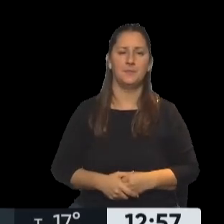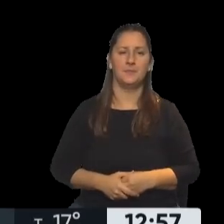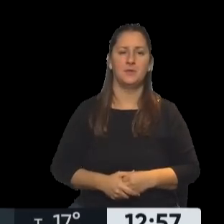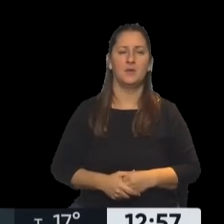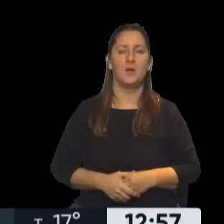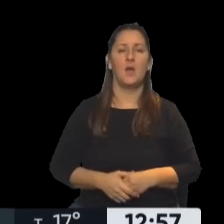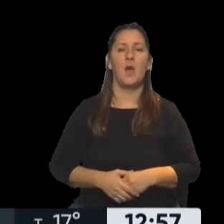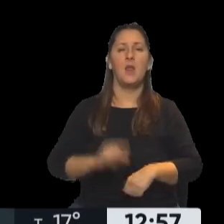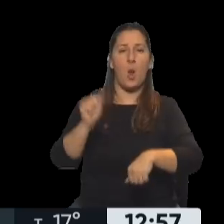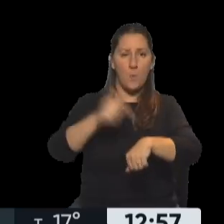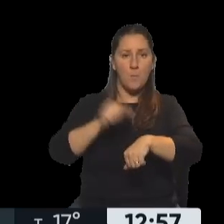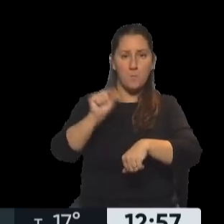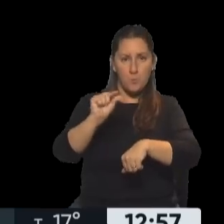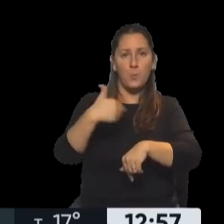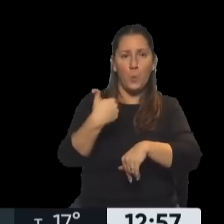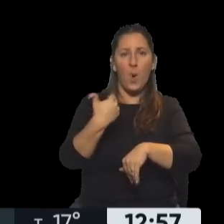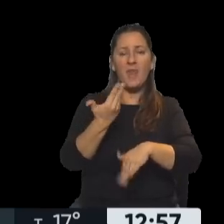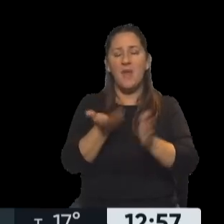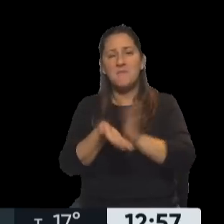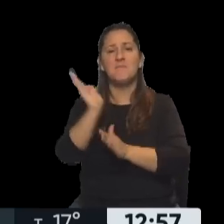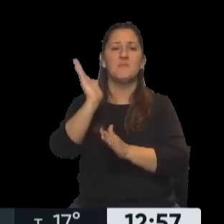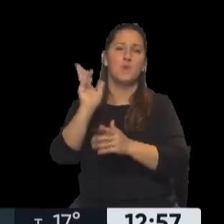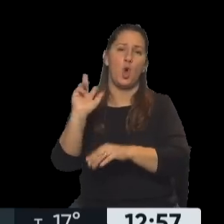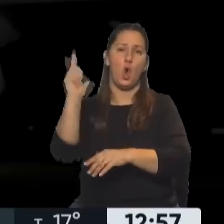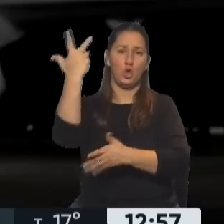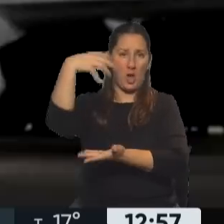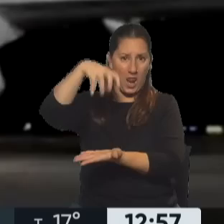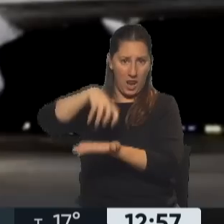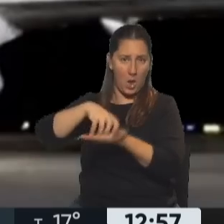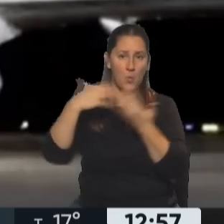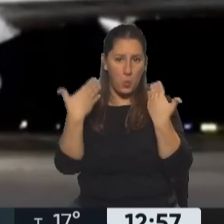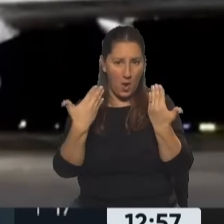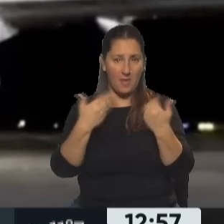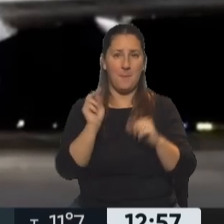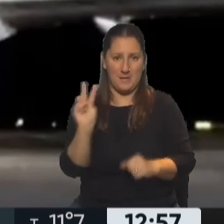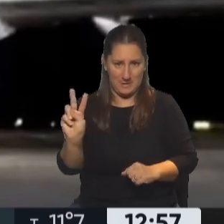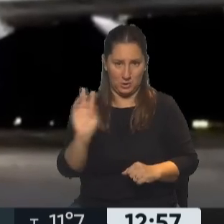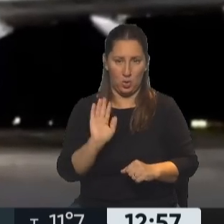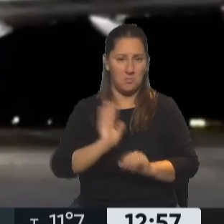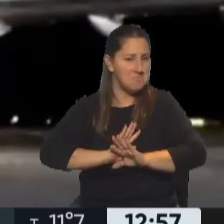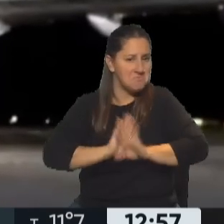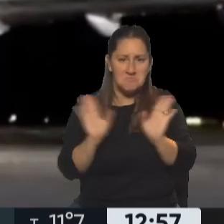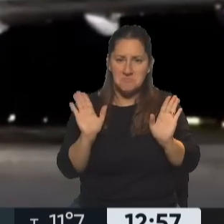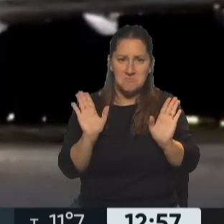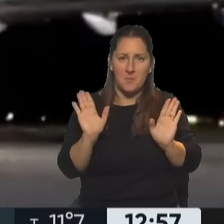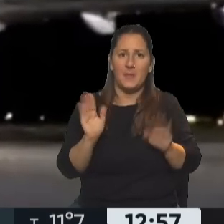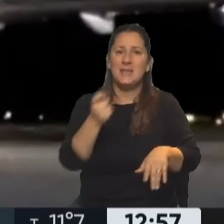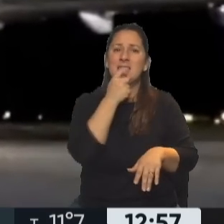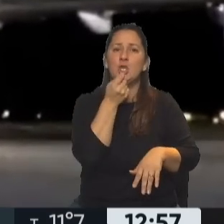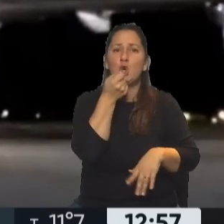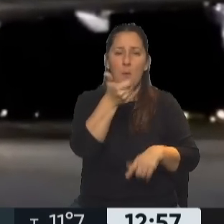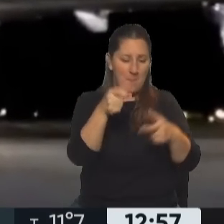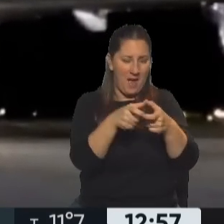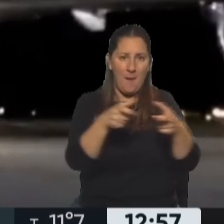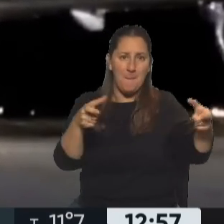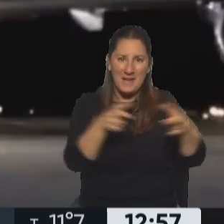En algún momento se les permite salir para ir a un hotel, con lo cual lo que se permitió fue eso. Pero vuelvo a insistir, si compraran un ticket y se